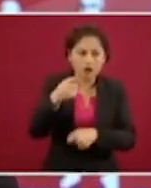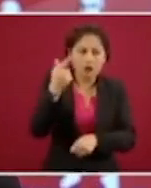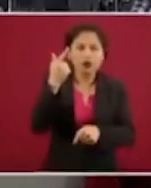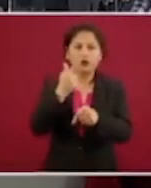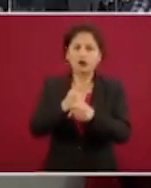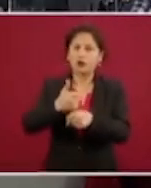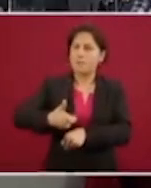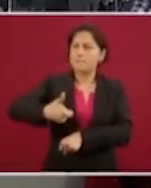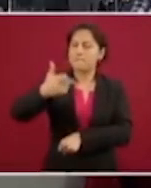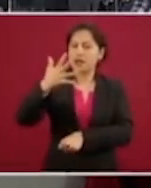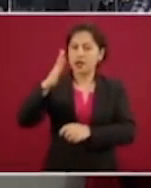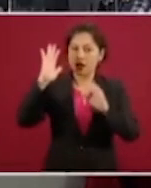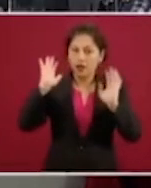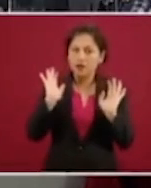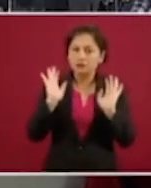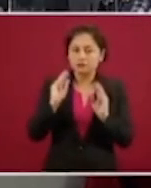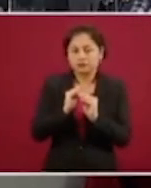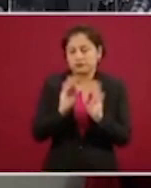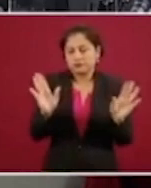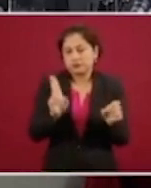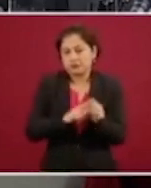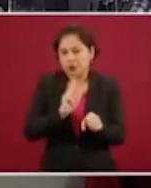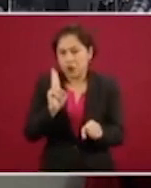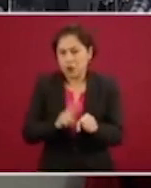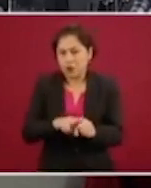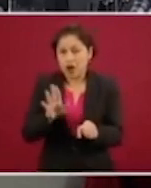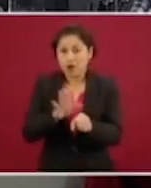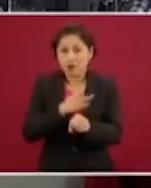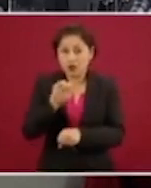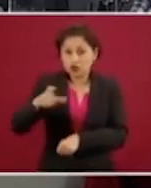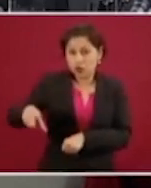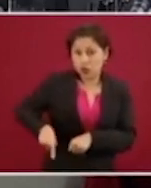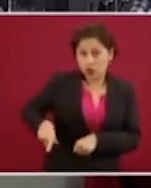normales, lo cual es hasta cierto punto lógico. Y por eso los gobiernos tenemos que intervenir,